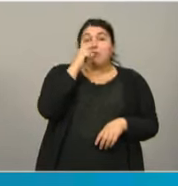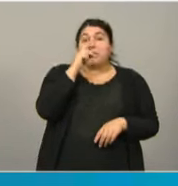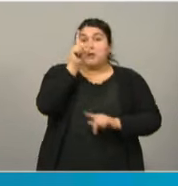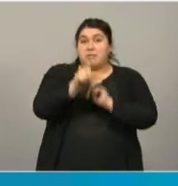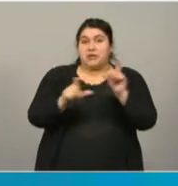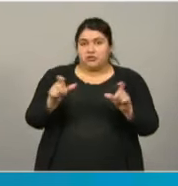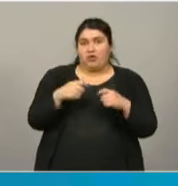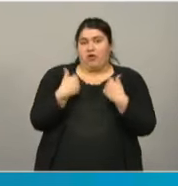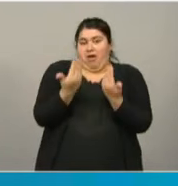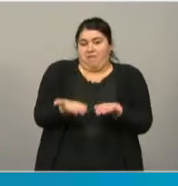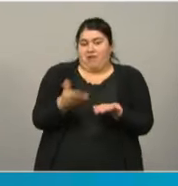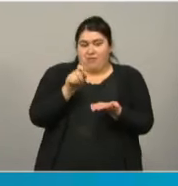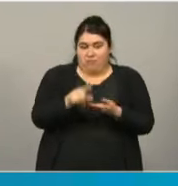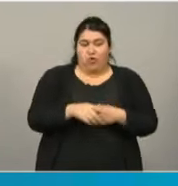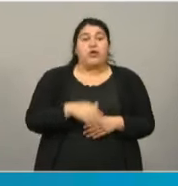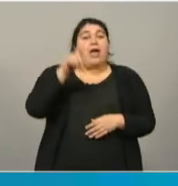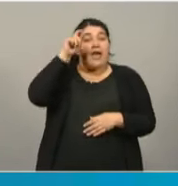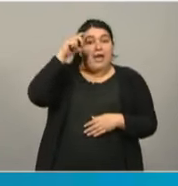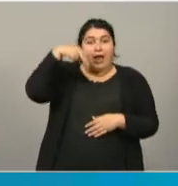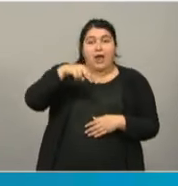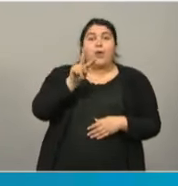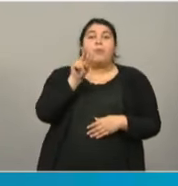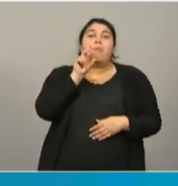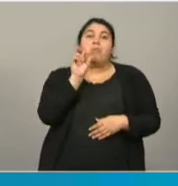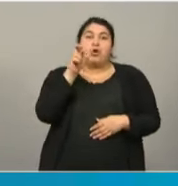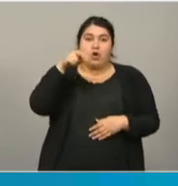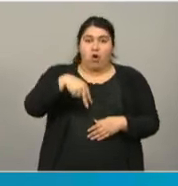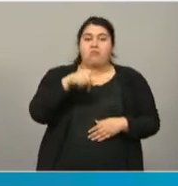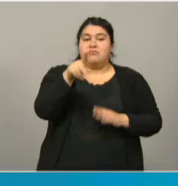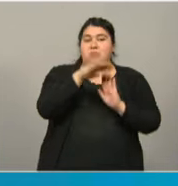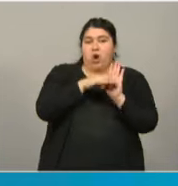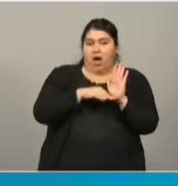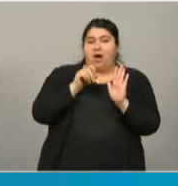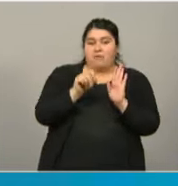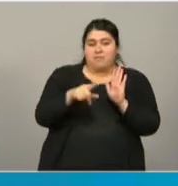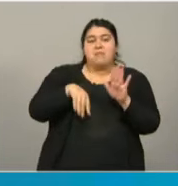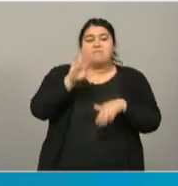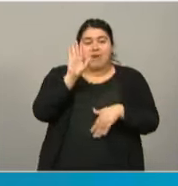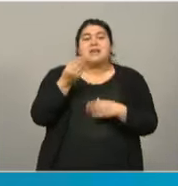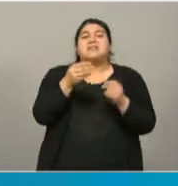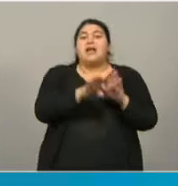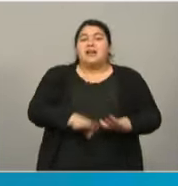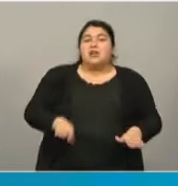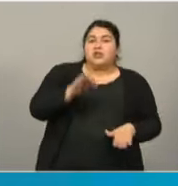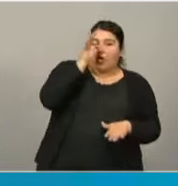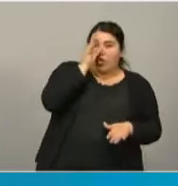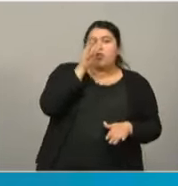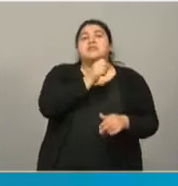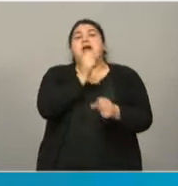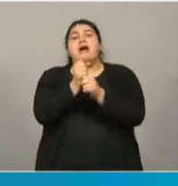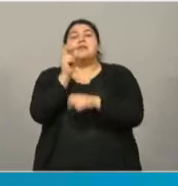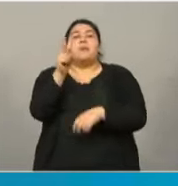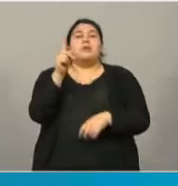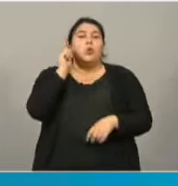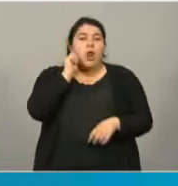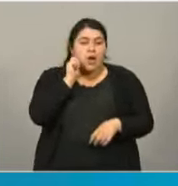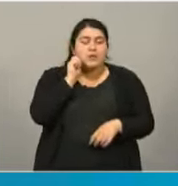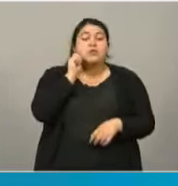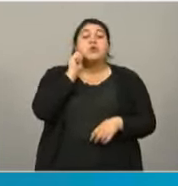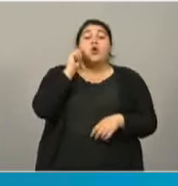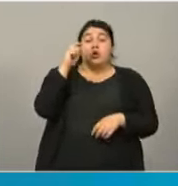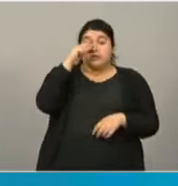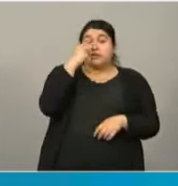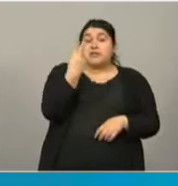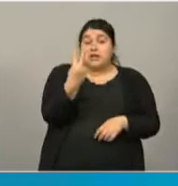el programa en bion eh que que está destinado a chicos y chicas de 12 a 21 años tiene más de